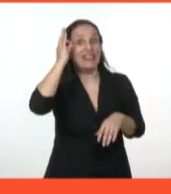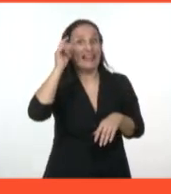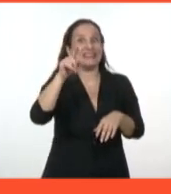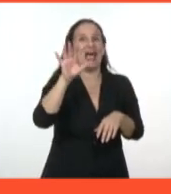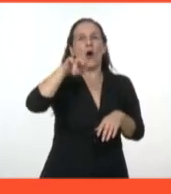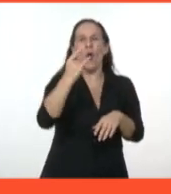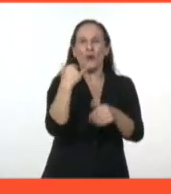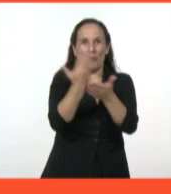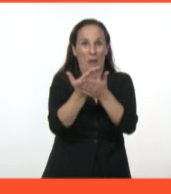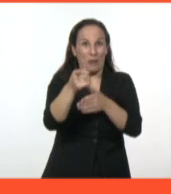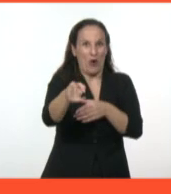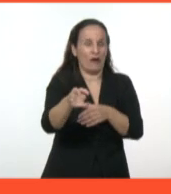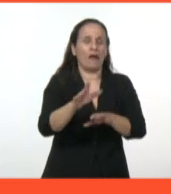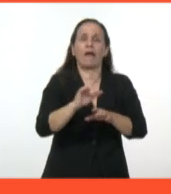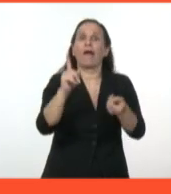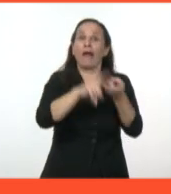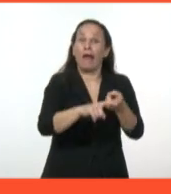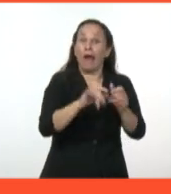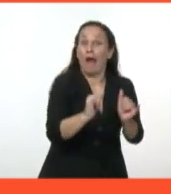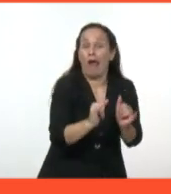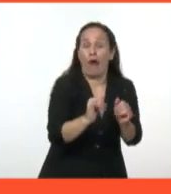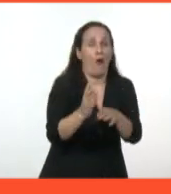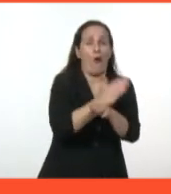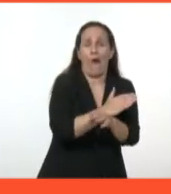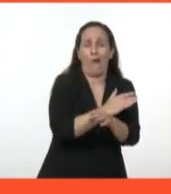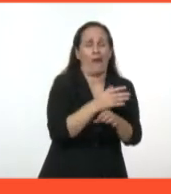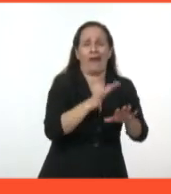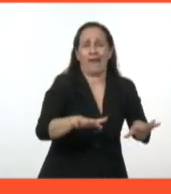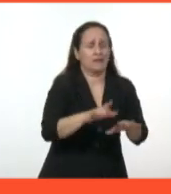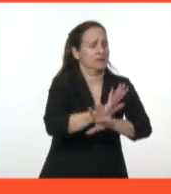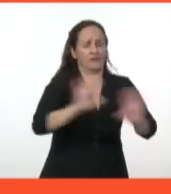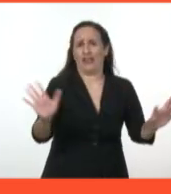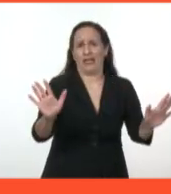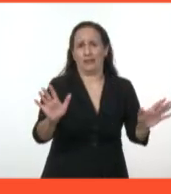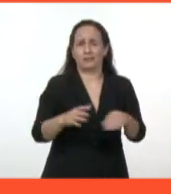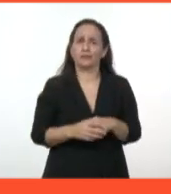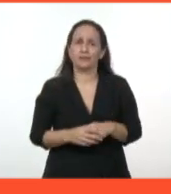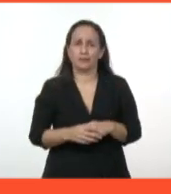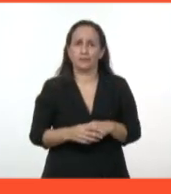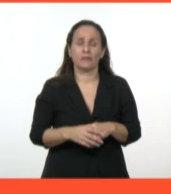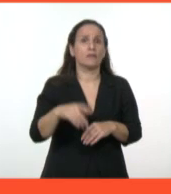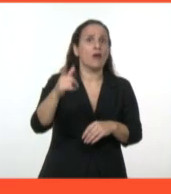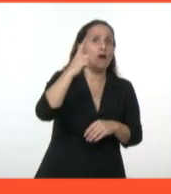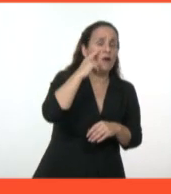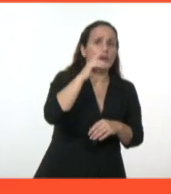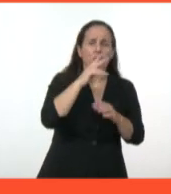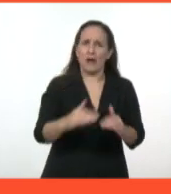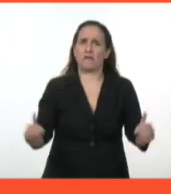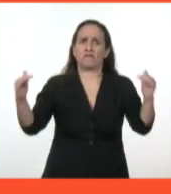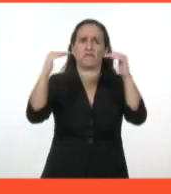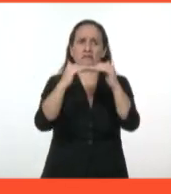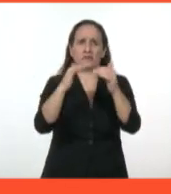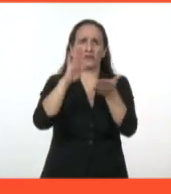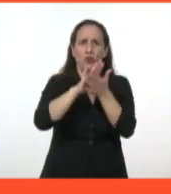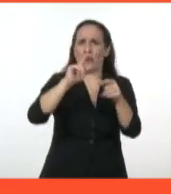propone: eliminar el matrimonio infantil, precoz y forzado. Asegurar la igualdad y participación de las mujeres en el liderazgo en la